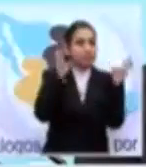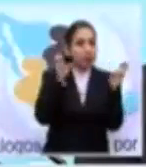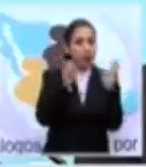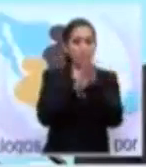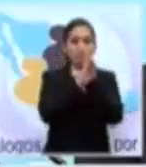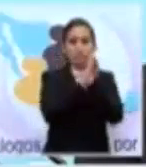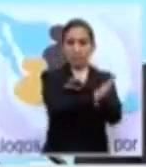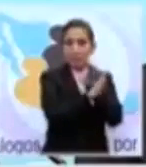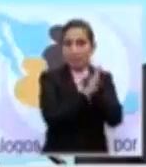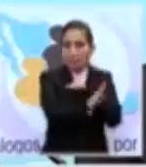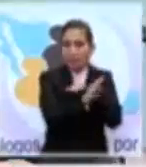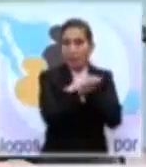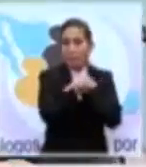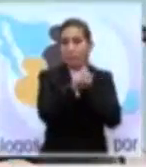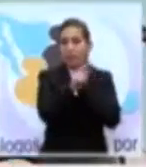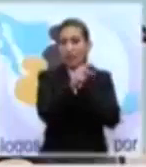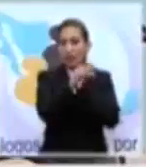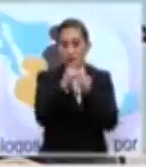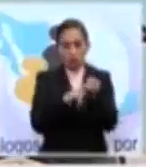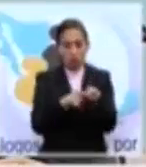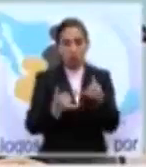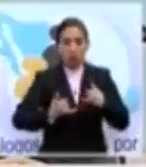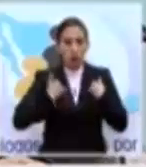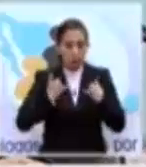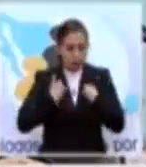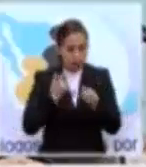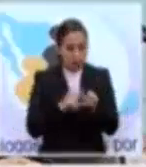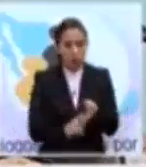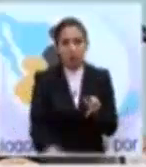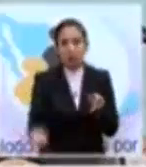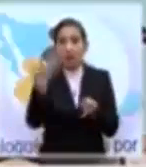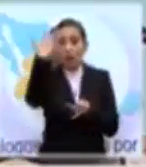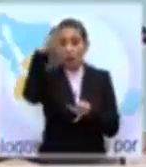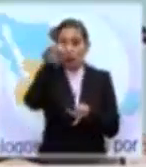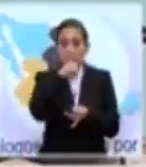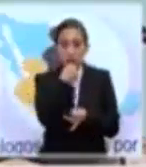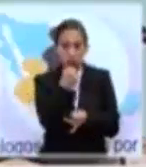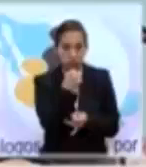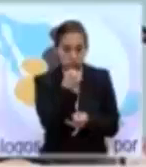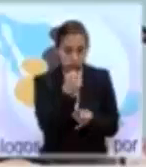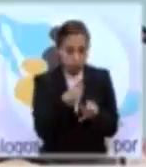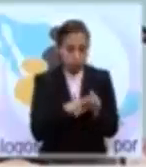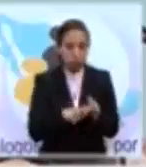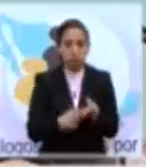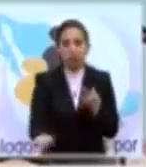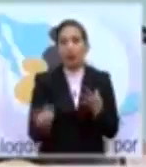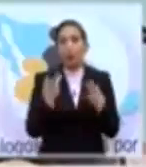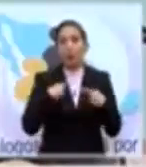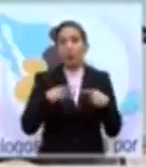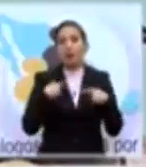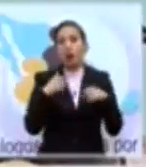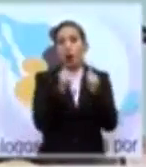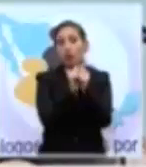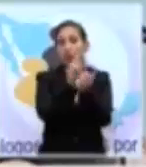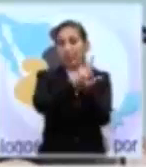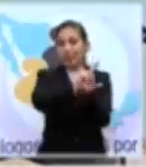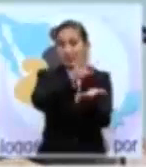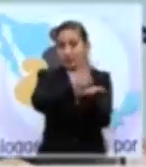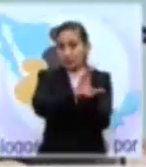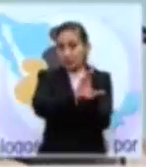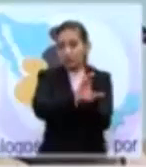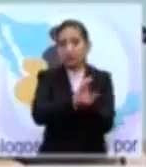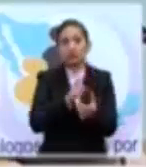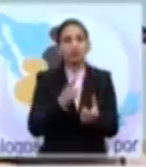de migración, de juventud, de adultos mayores, de personas con